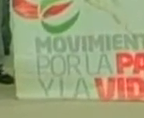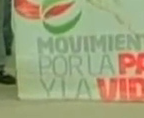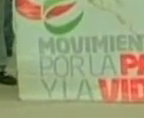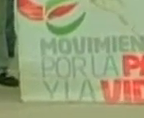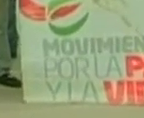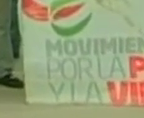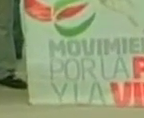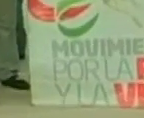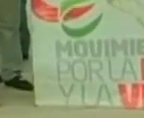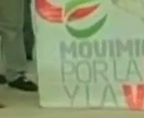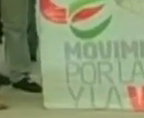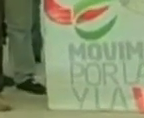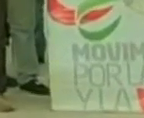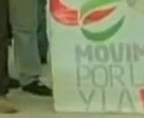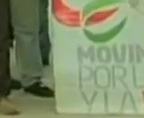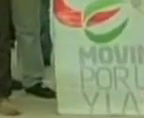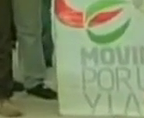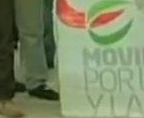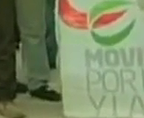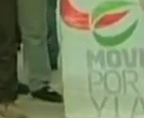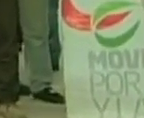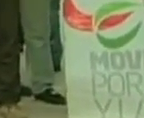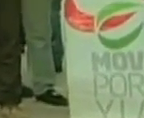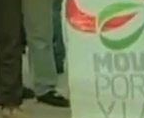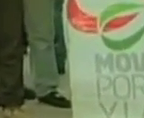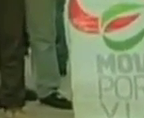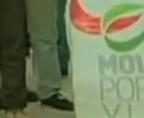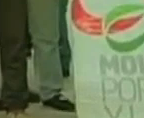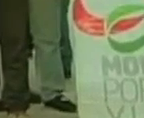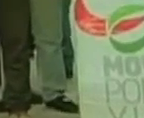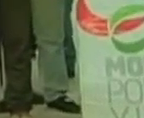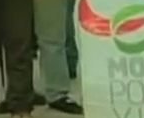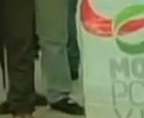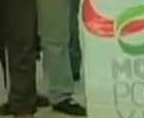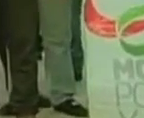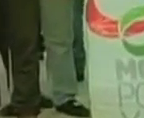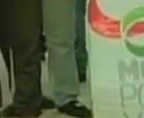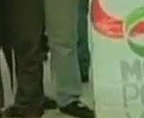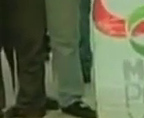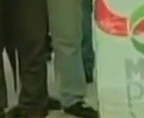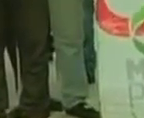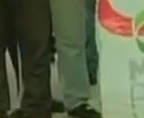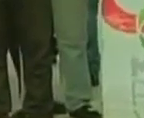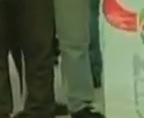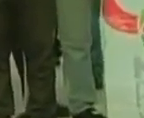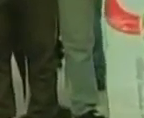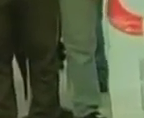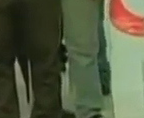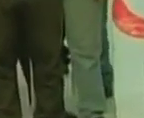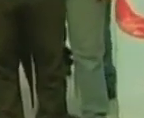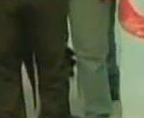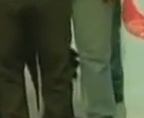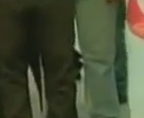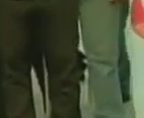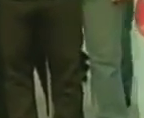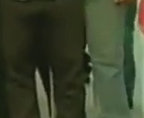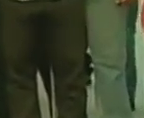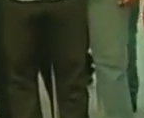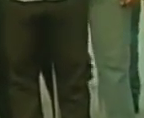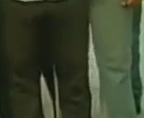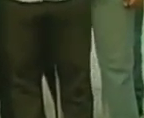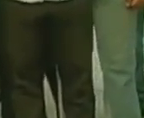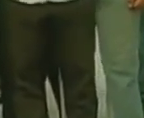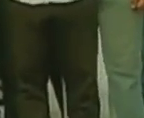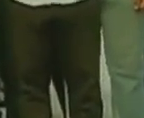inicio en el día de hoy de los 20 proyectos aprobados para el municipio iribarren también en este